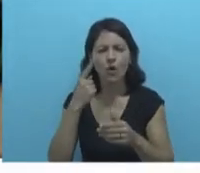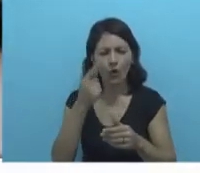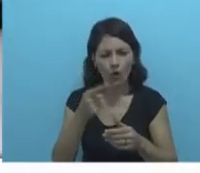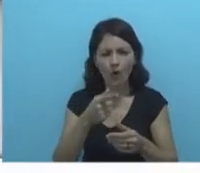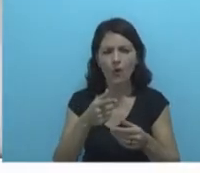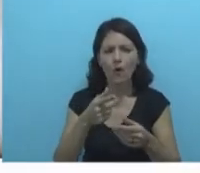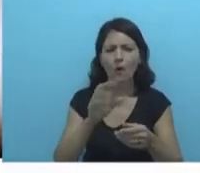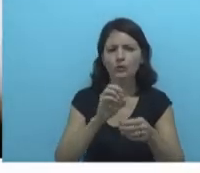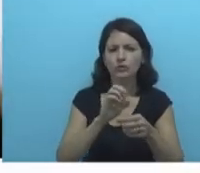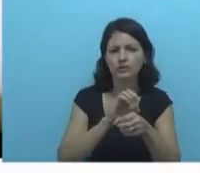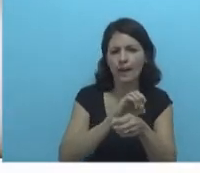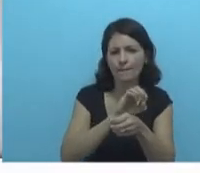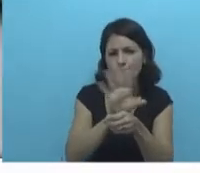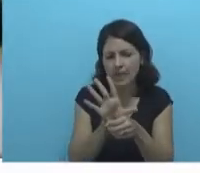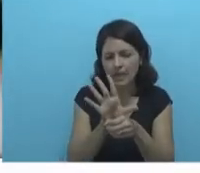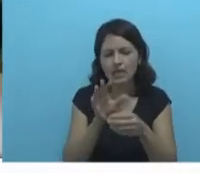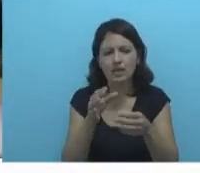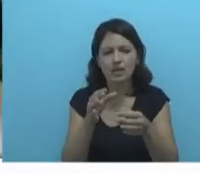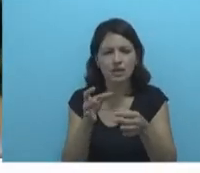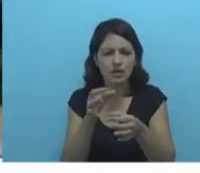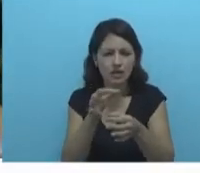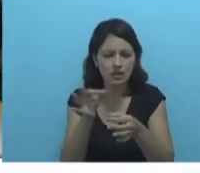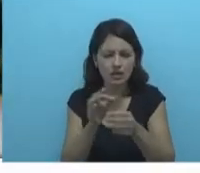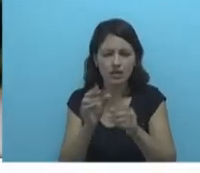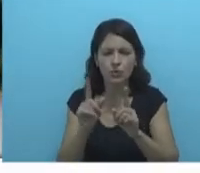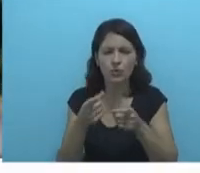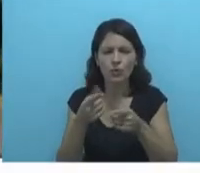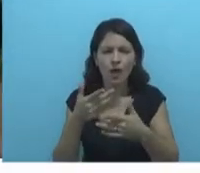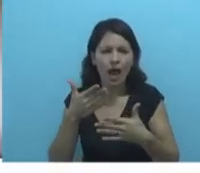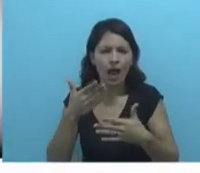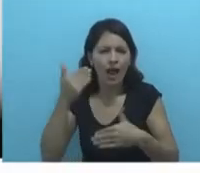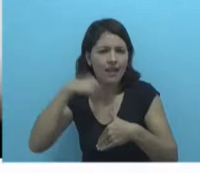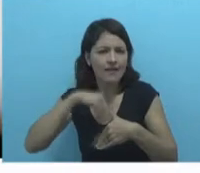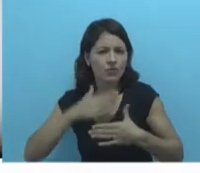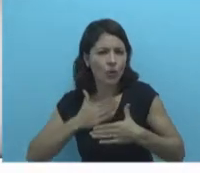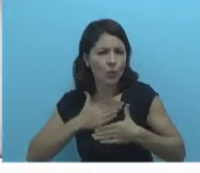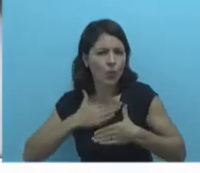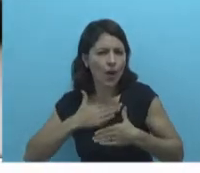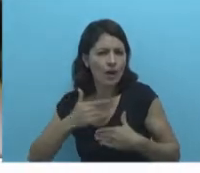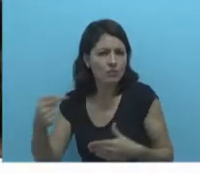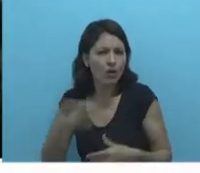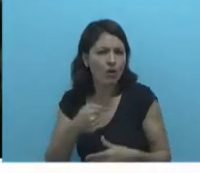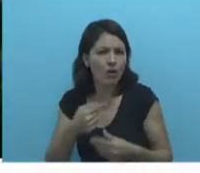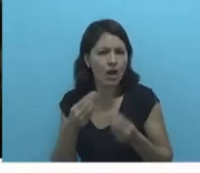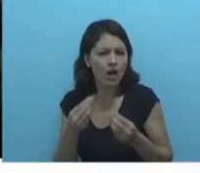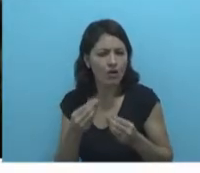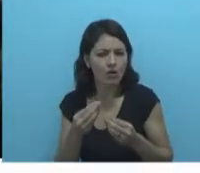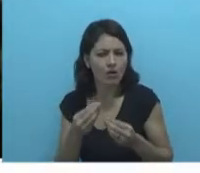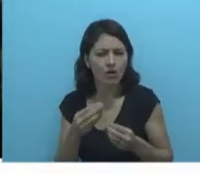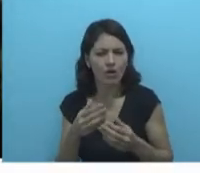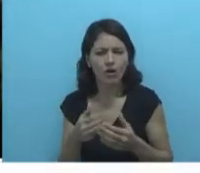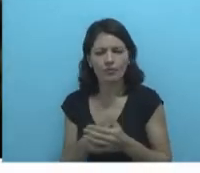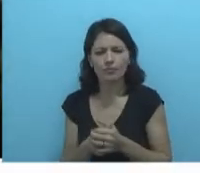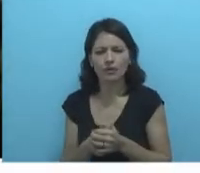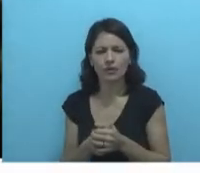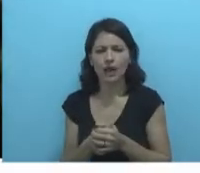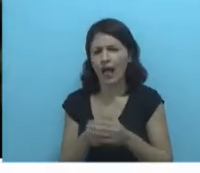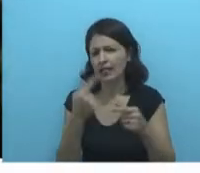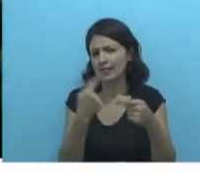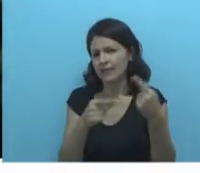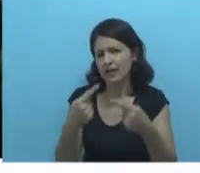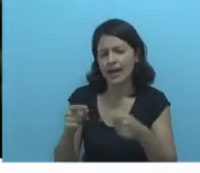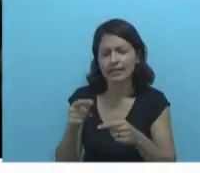virus y también de las secuelas que va dejando este virus. Y en este sentido, se han descrito